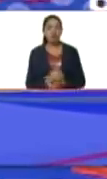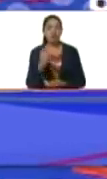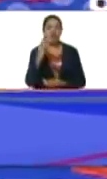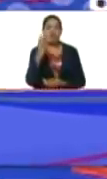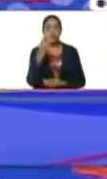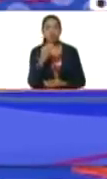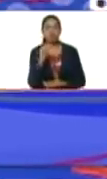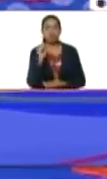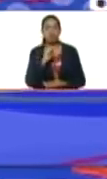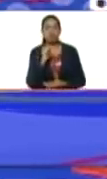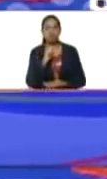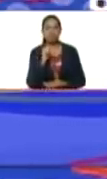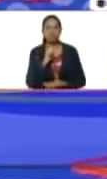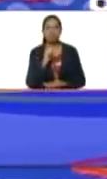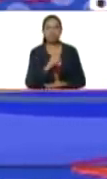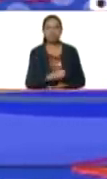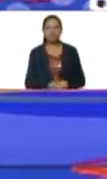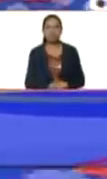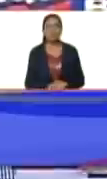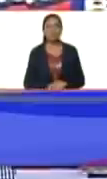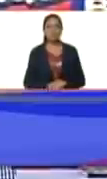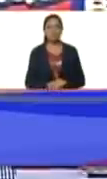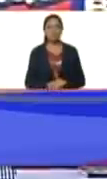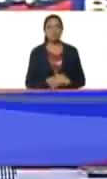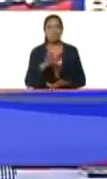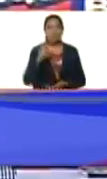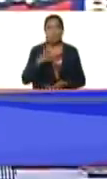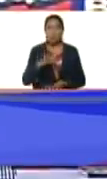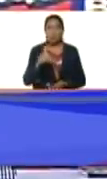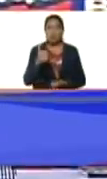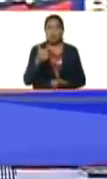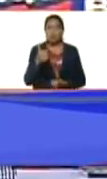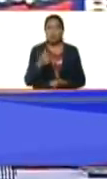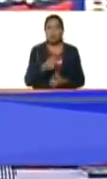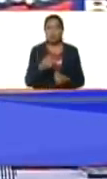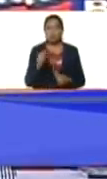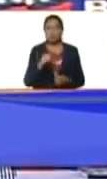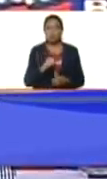Ahí sí. Está bien, está bien. Ahí sí.